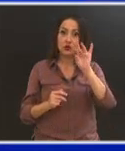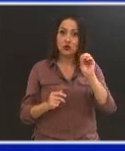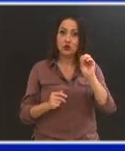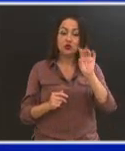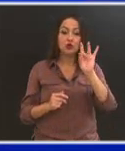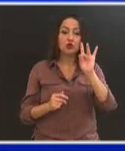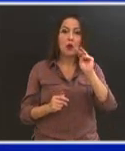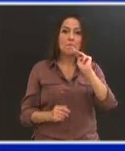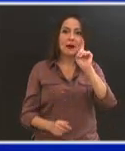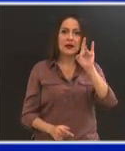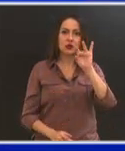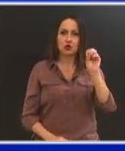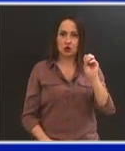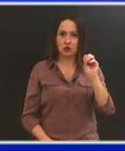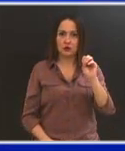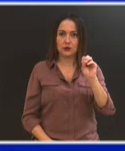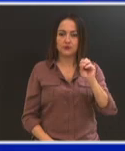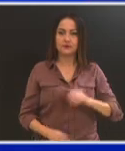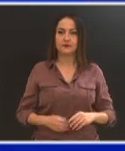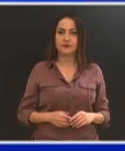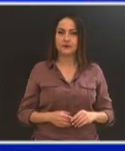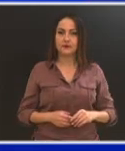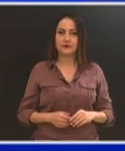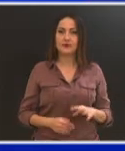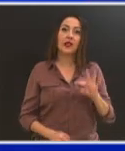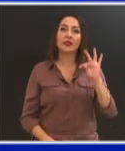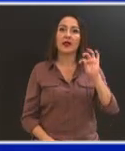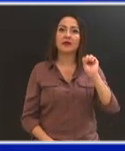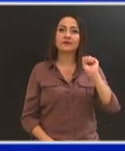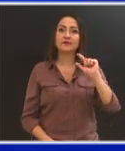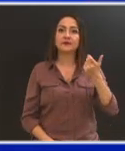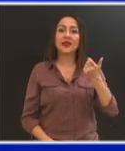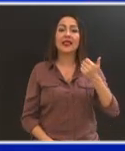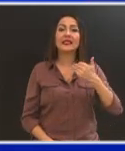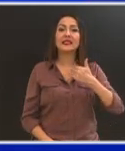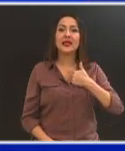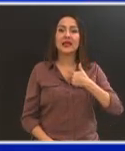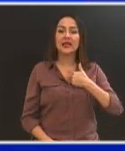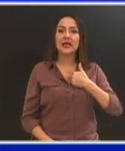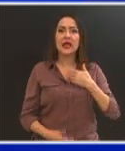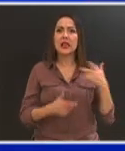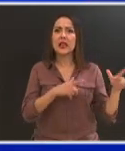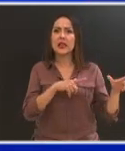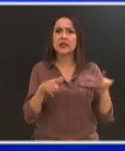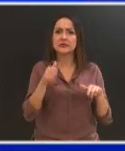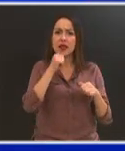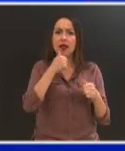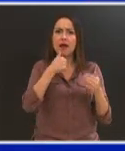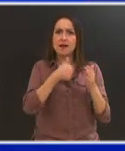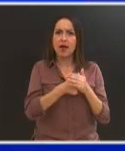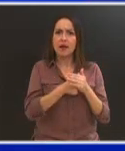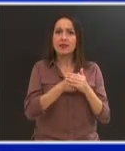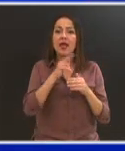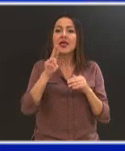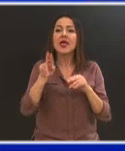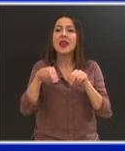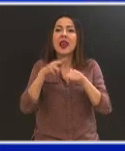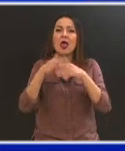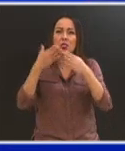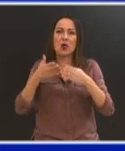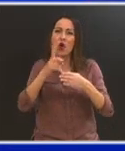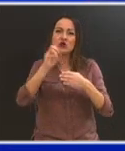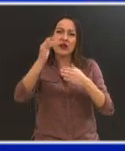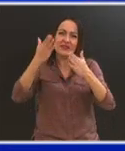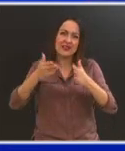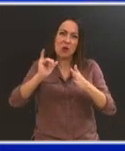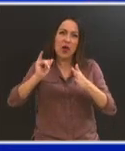de marzo, para ser exactos, el Tribunal Supremo de Elecciones tenía lista la carta de naturalización para este